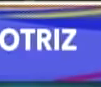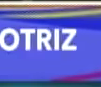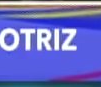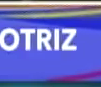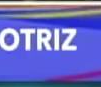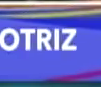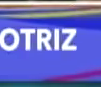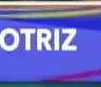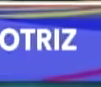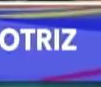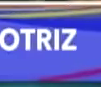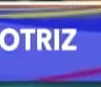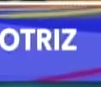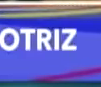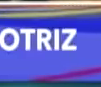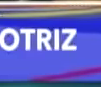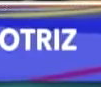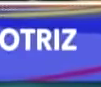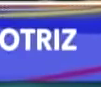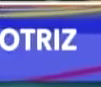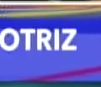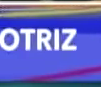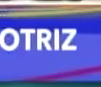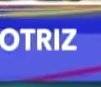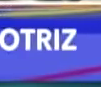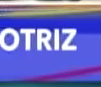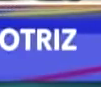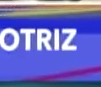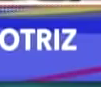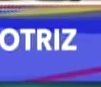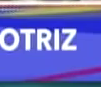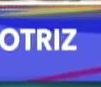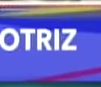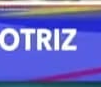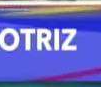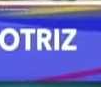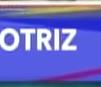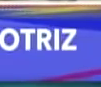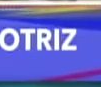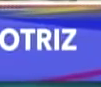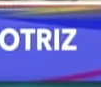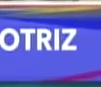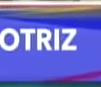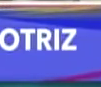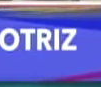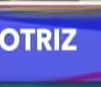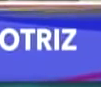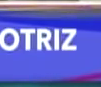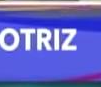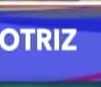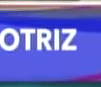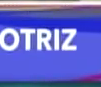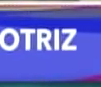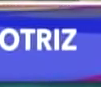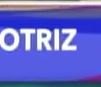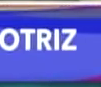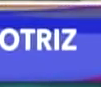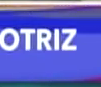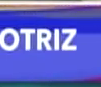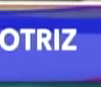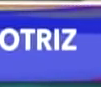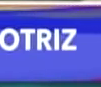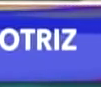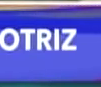Es una capacidad bien importante de nuestro país. Tenemos pulmón. Tenemos fuerza productiva